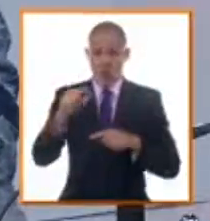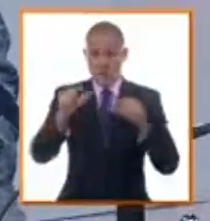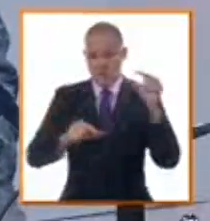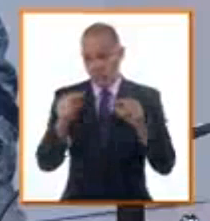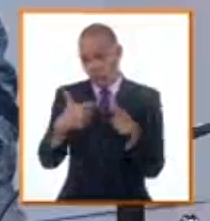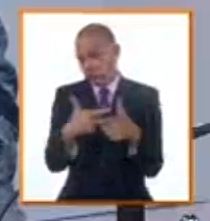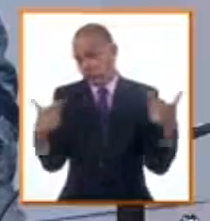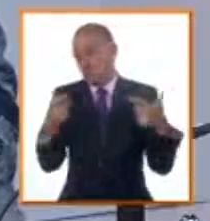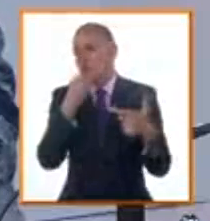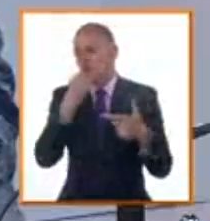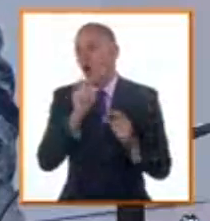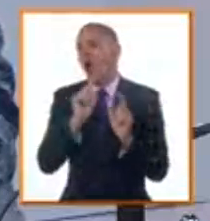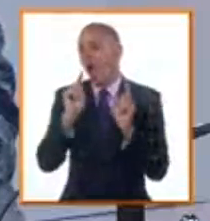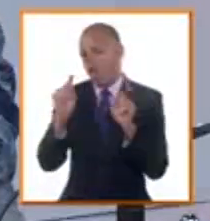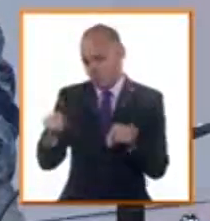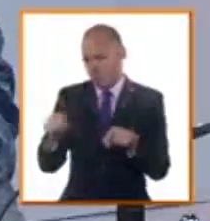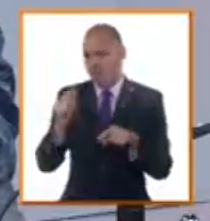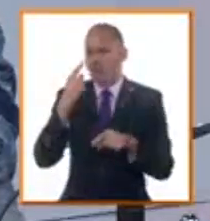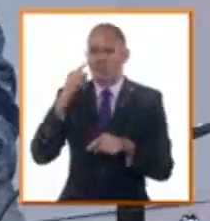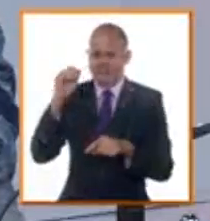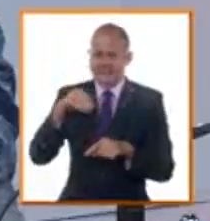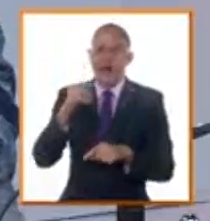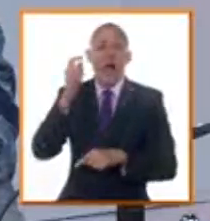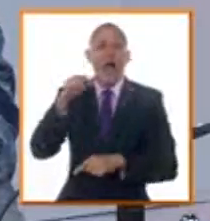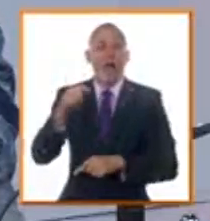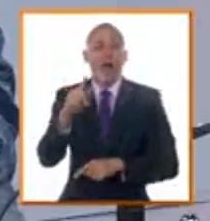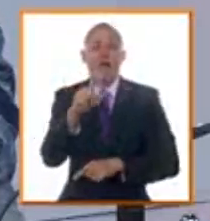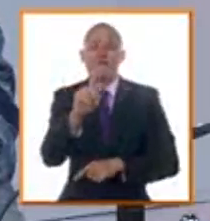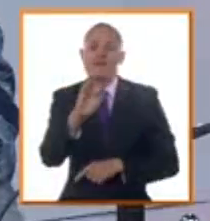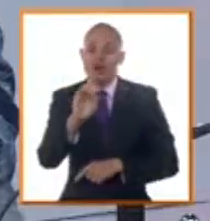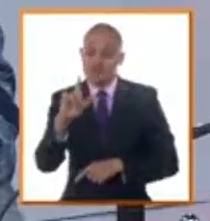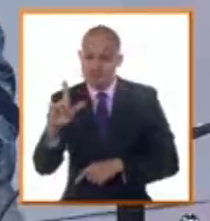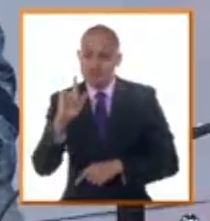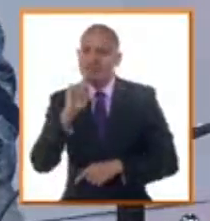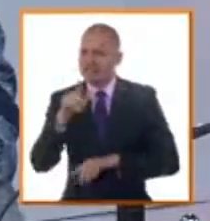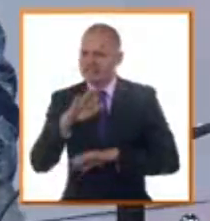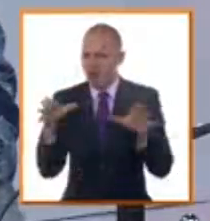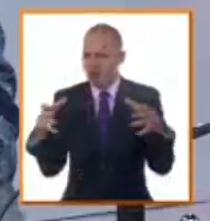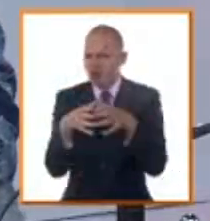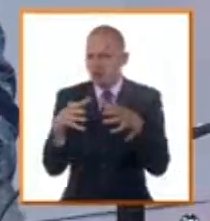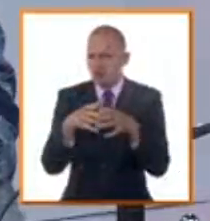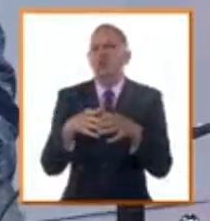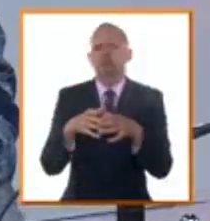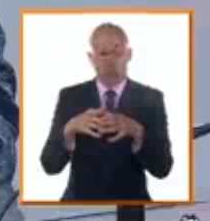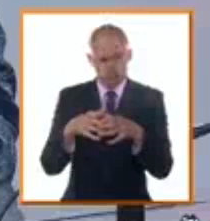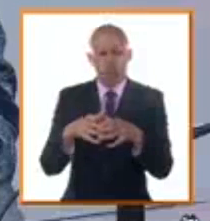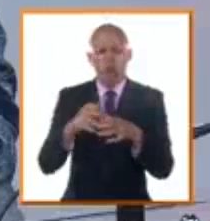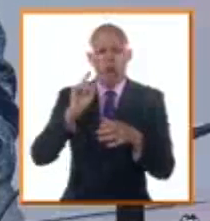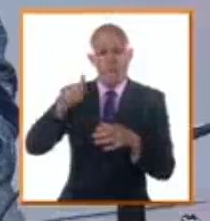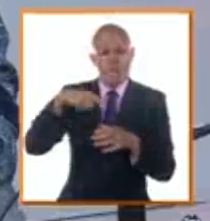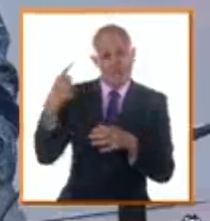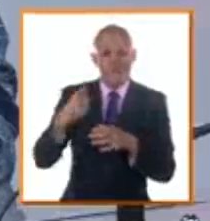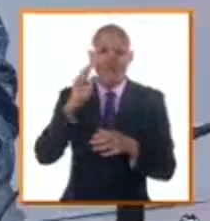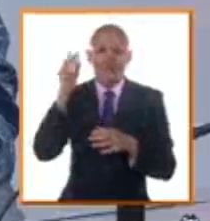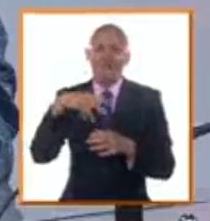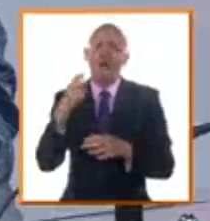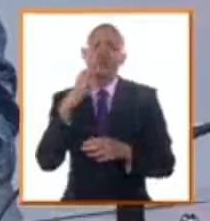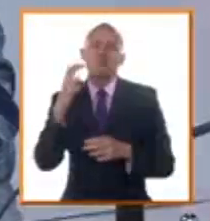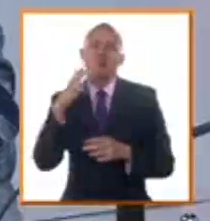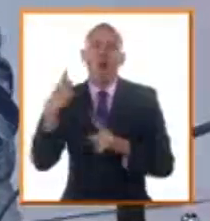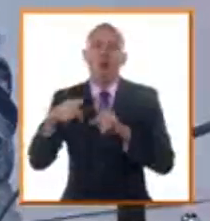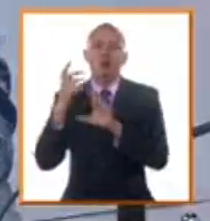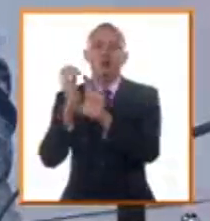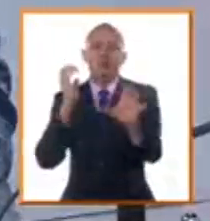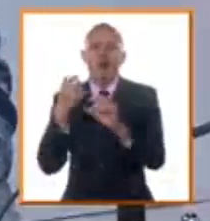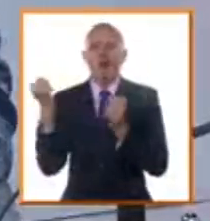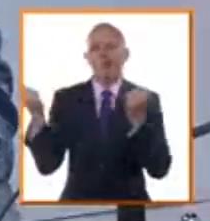menos un grupo, la Florida Republican Assembly, estaba anunciando viajes gratis en autobús de Orlando a Miami para